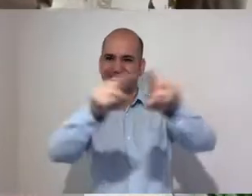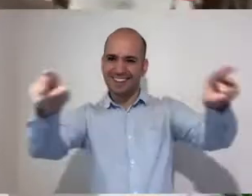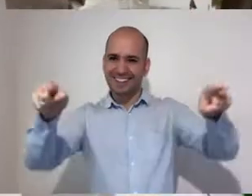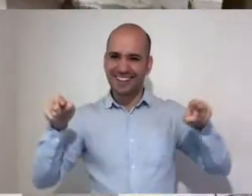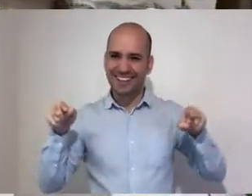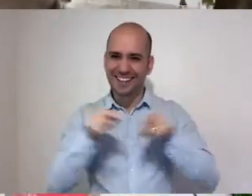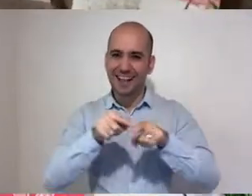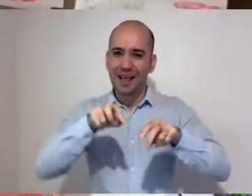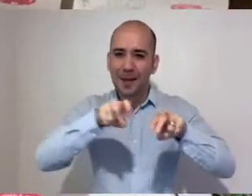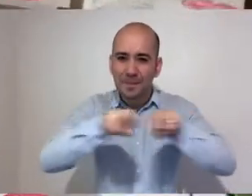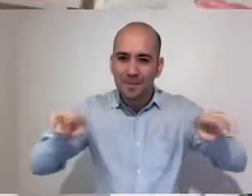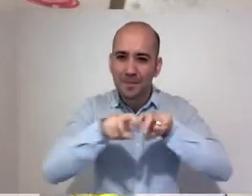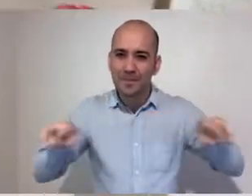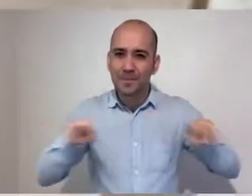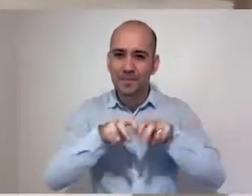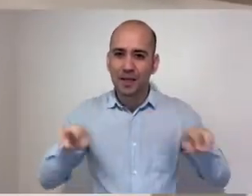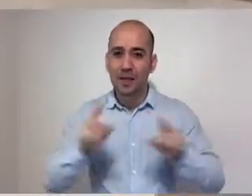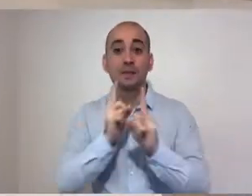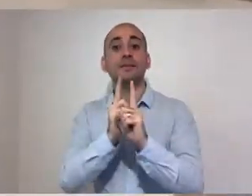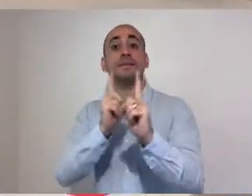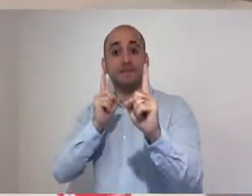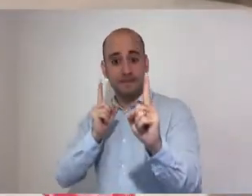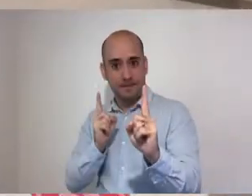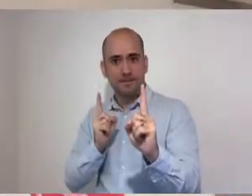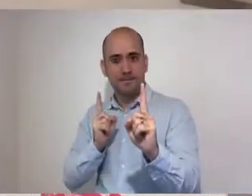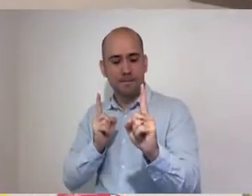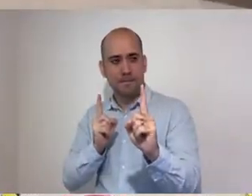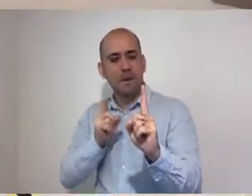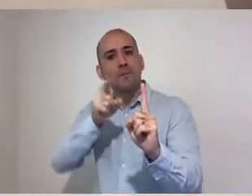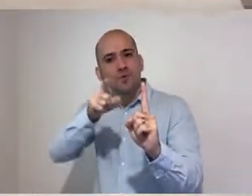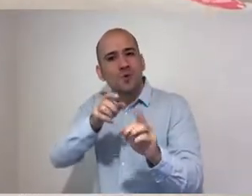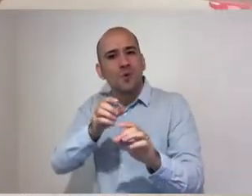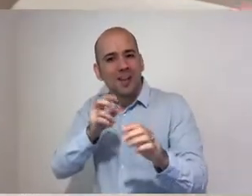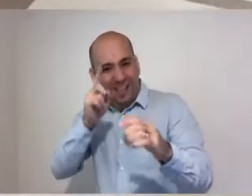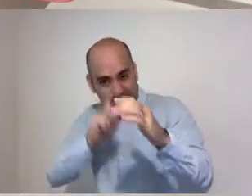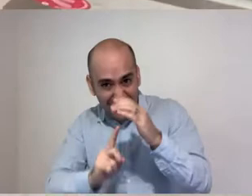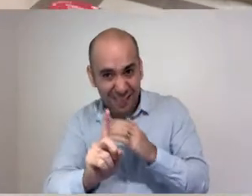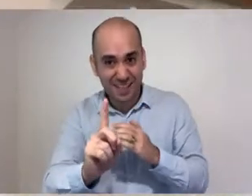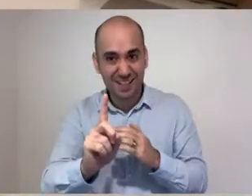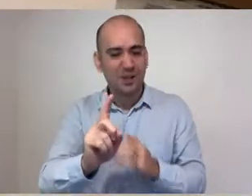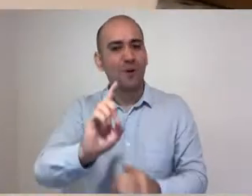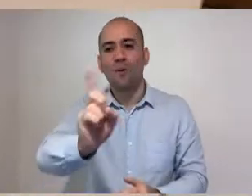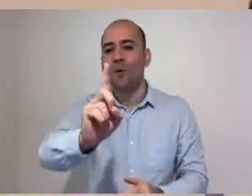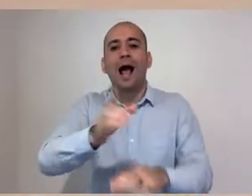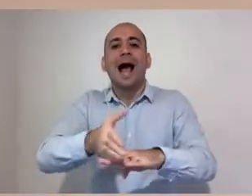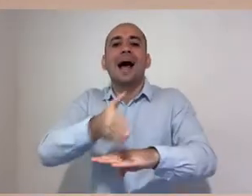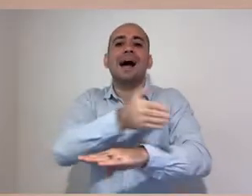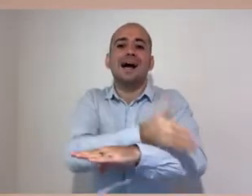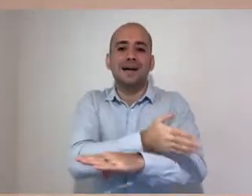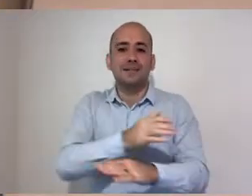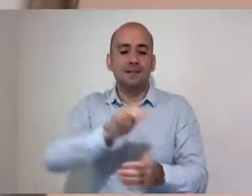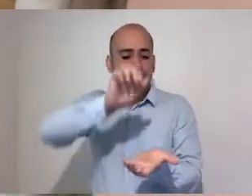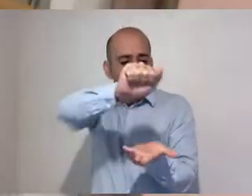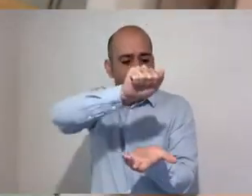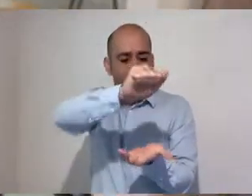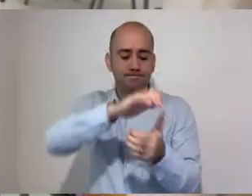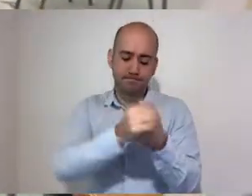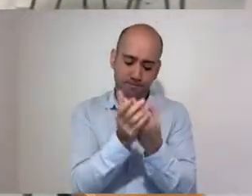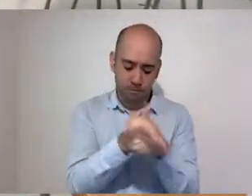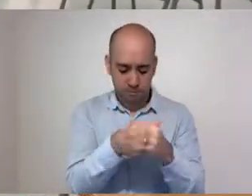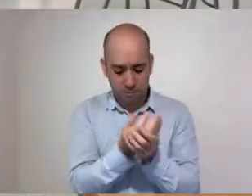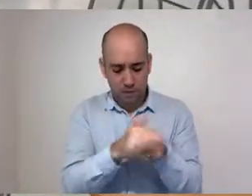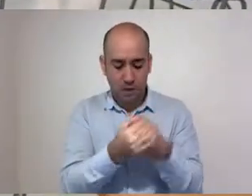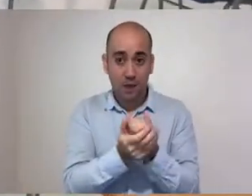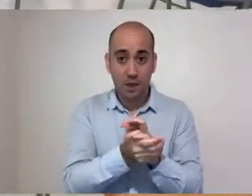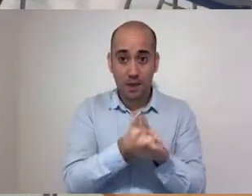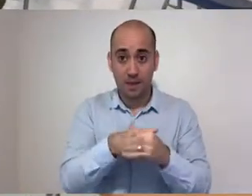Se dirige a su sala con el distanciamiento correspondiente. Cuando llega a su sala, limpia sus manos con alcohol gel,